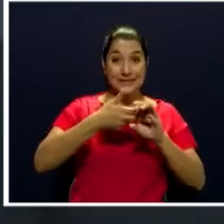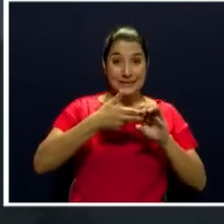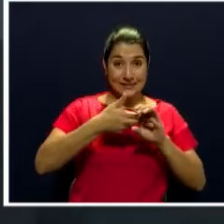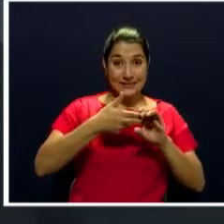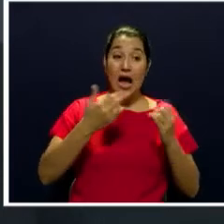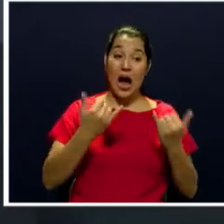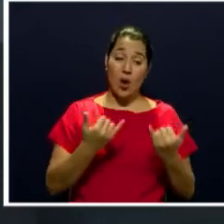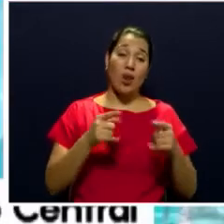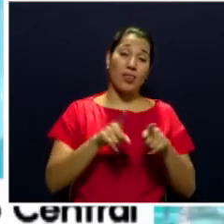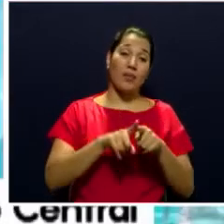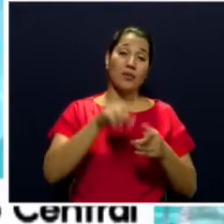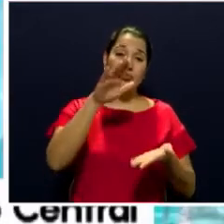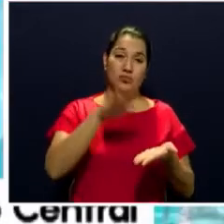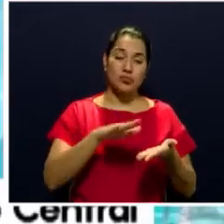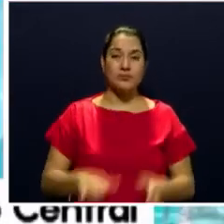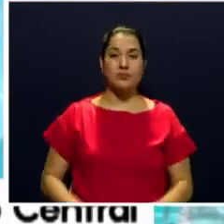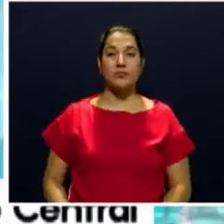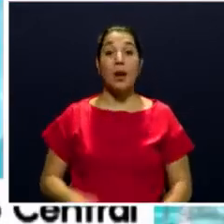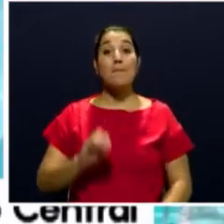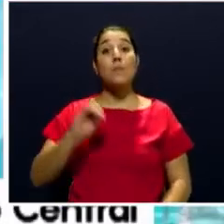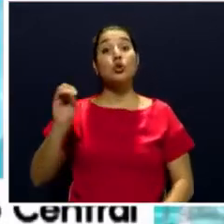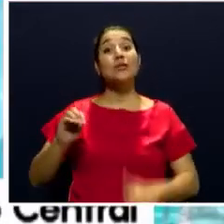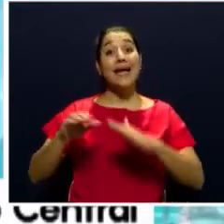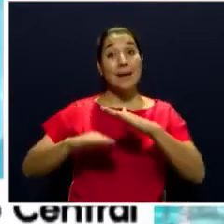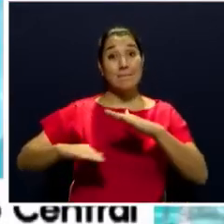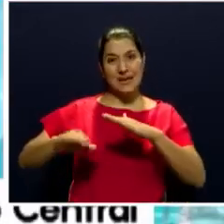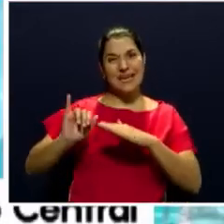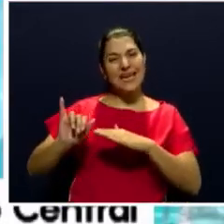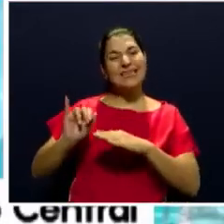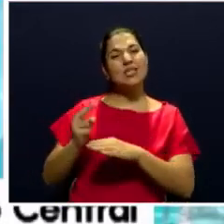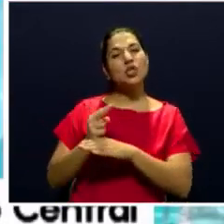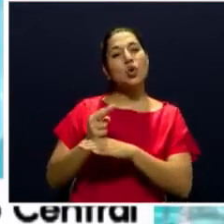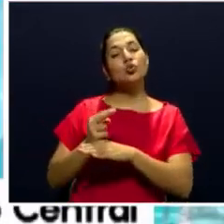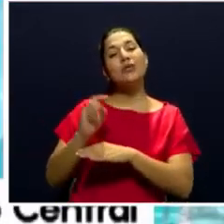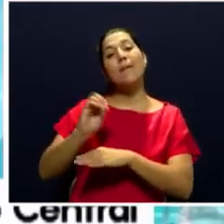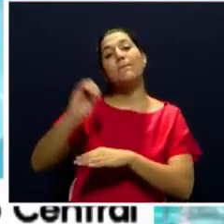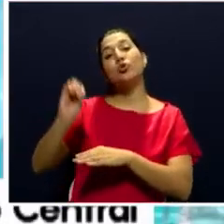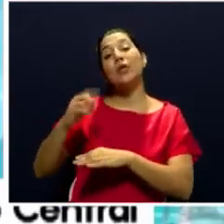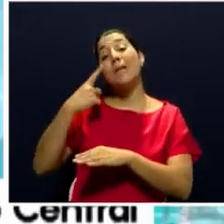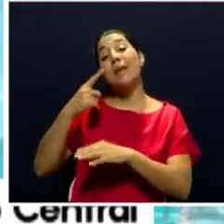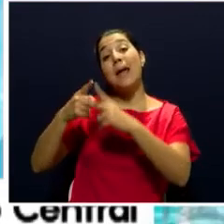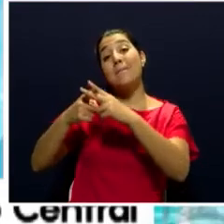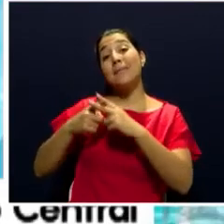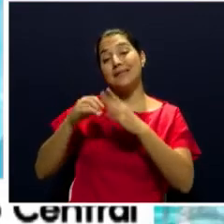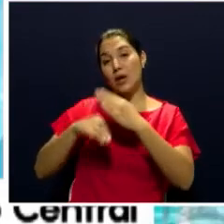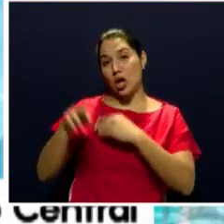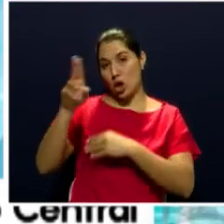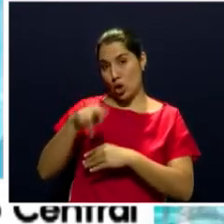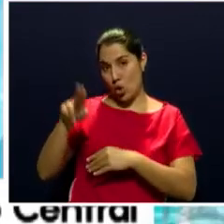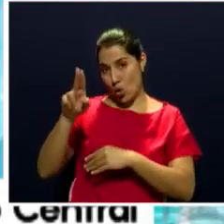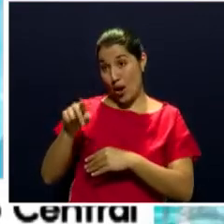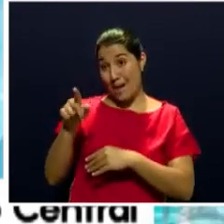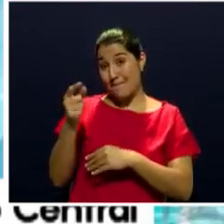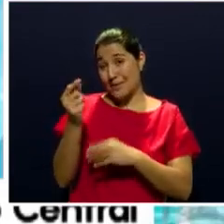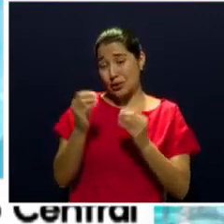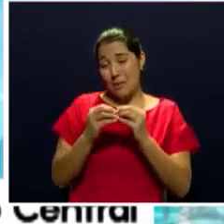reducido significativamente. La tasa básica pasiva, que se utiliza como referencia para los créditos en colones, alcanzó el valor más bajo